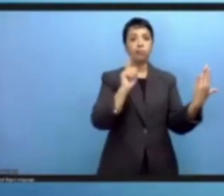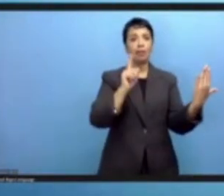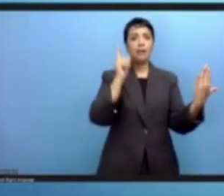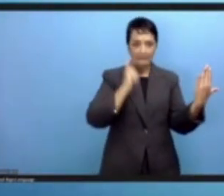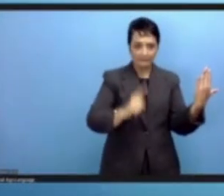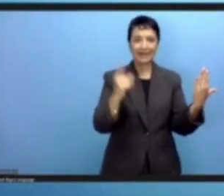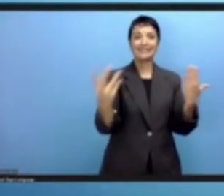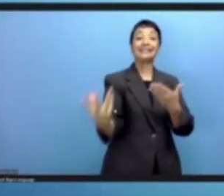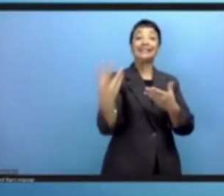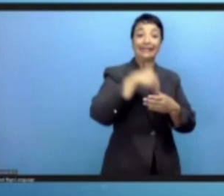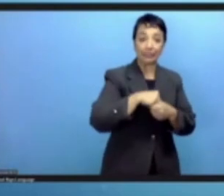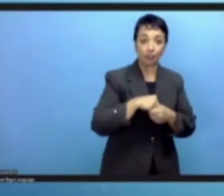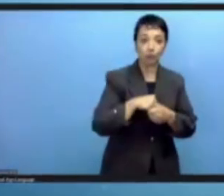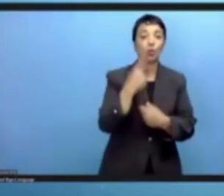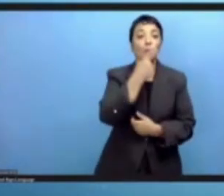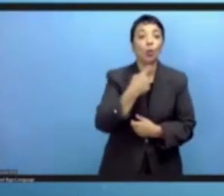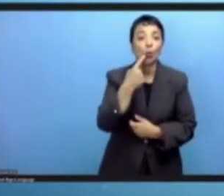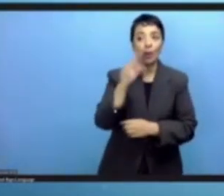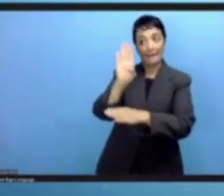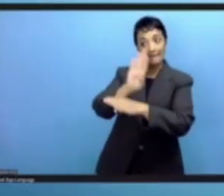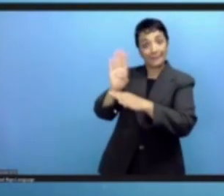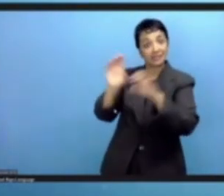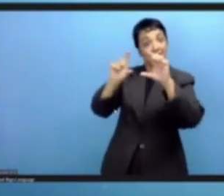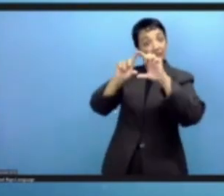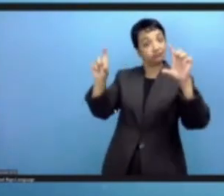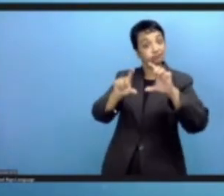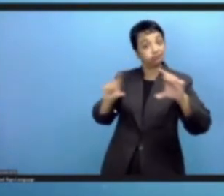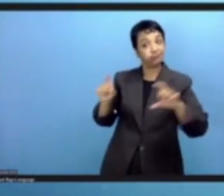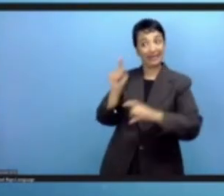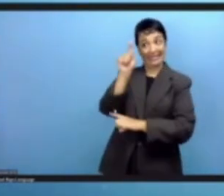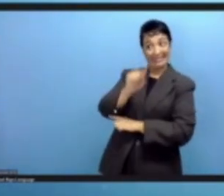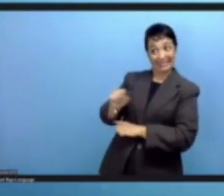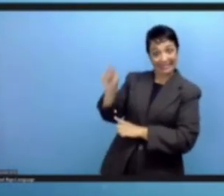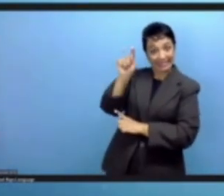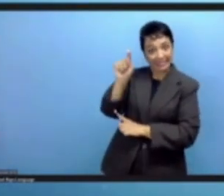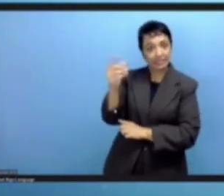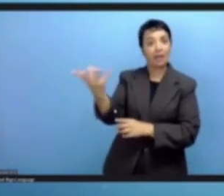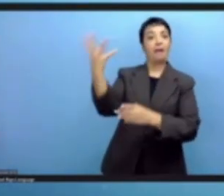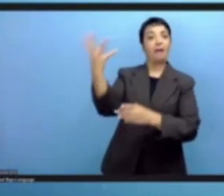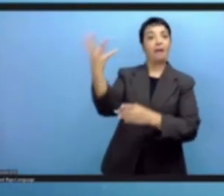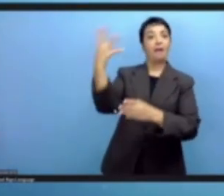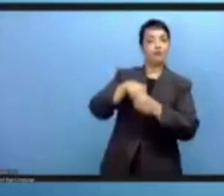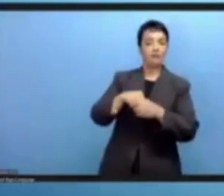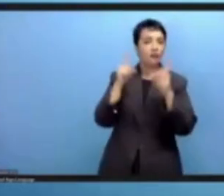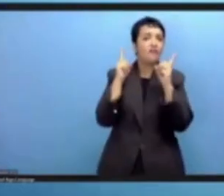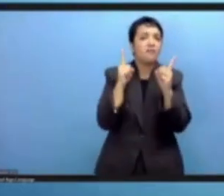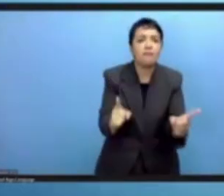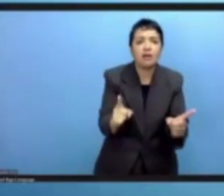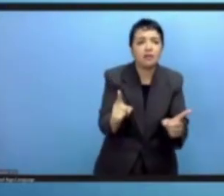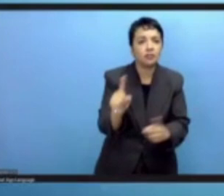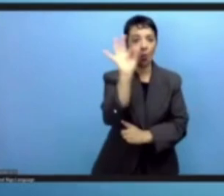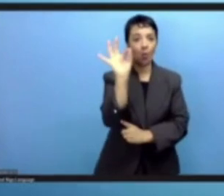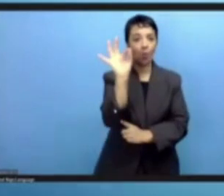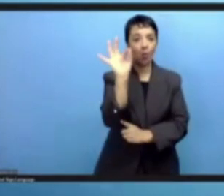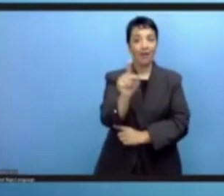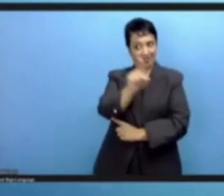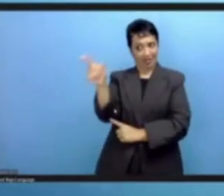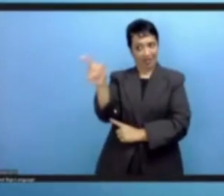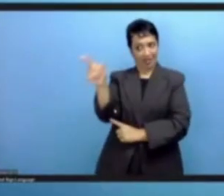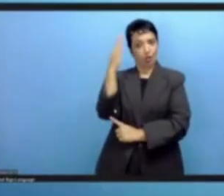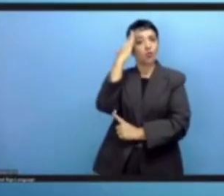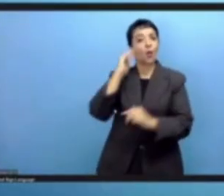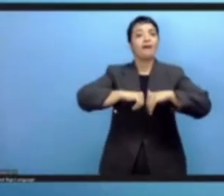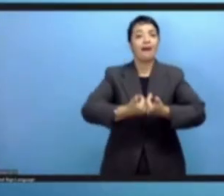sin esto nuestro trabajo desde hace solo un ejercicio las empresas de tecnología y los operadores de plataformas digitales